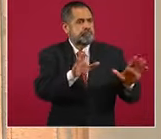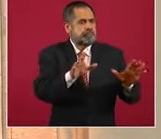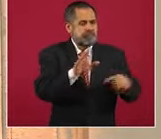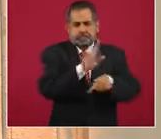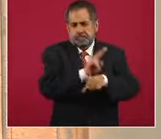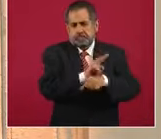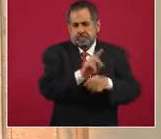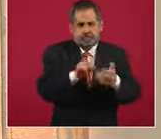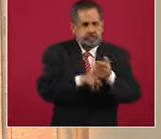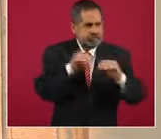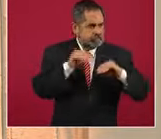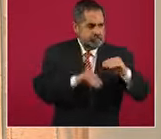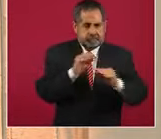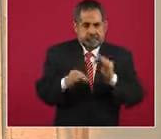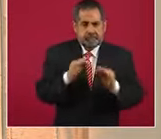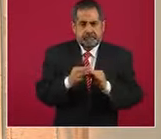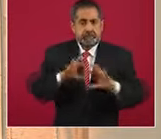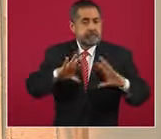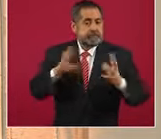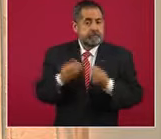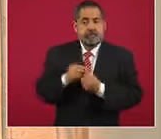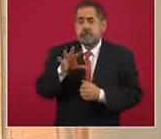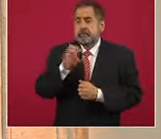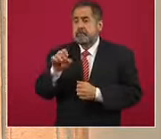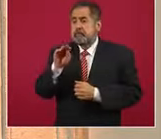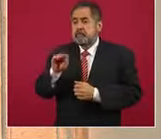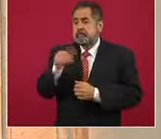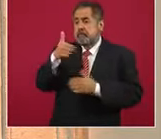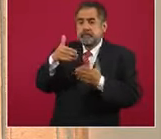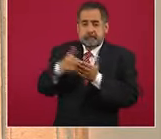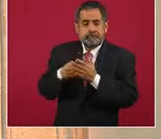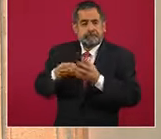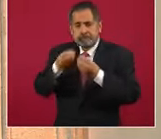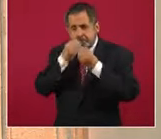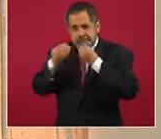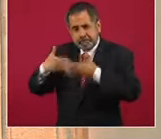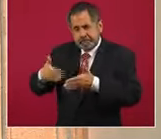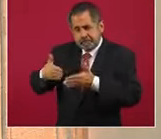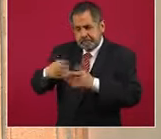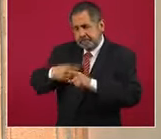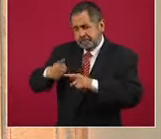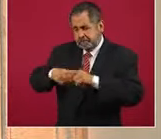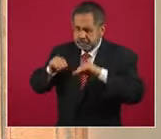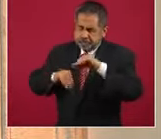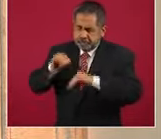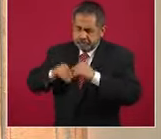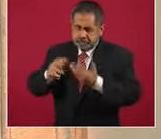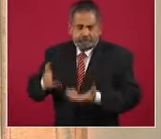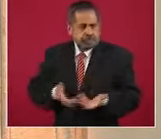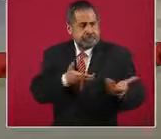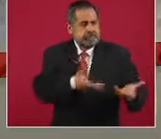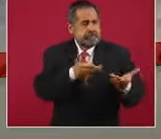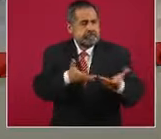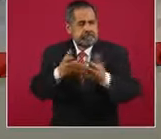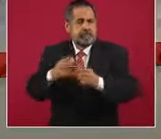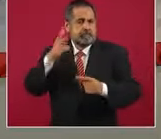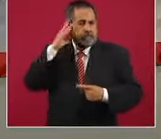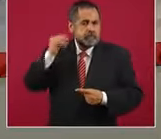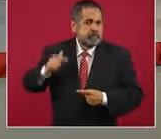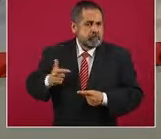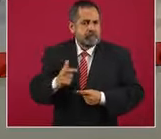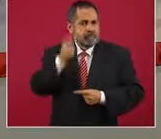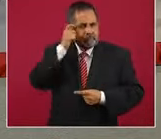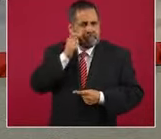elaborado y distribuido 596,000 raciones calientes en todos los estados, en estos estados, Colima, Guanajuato y